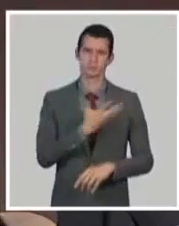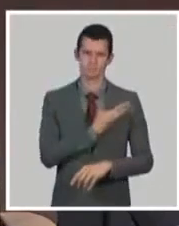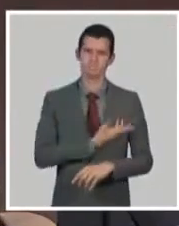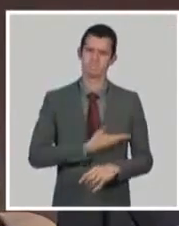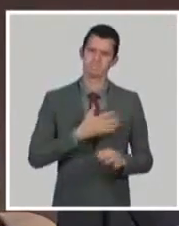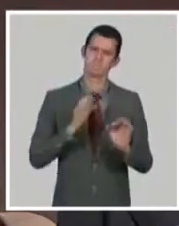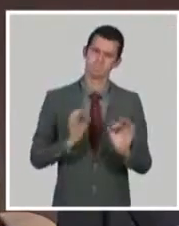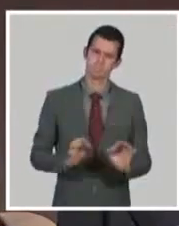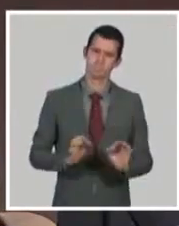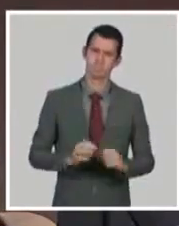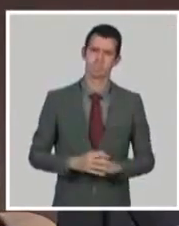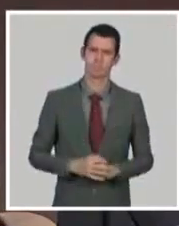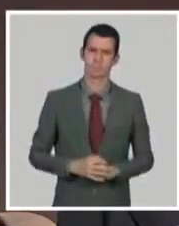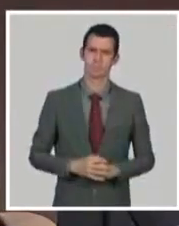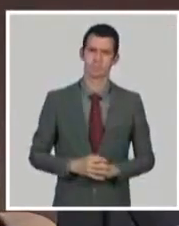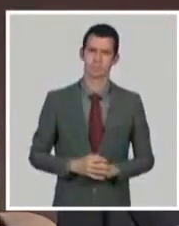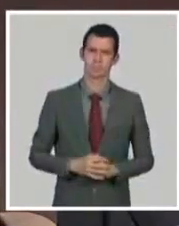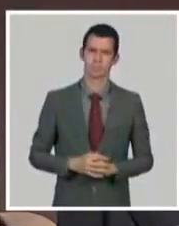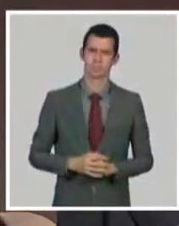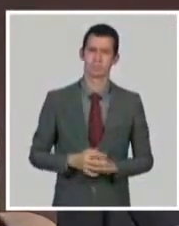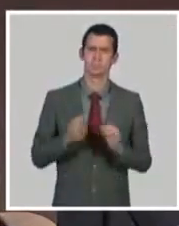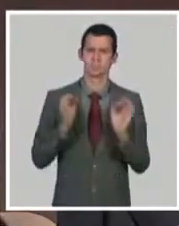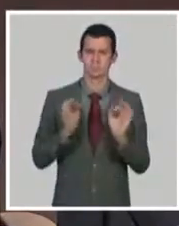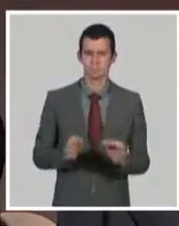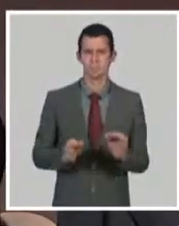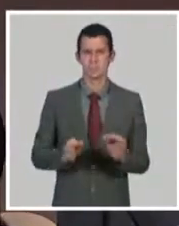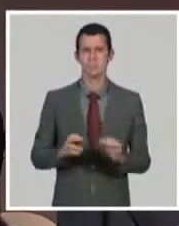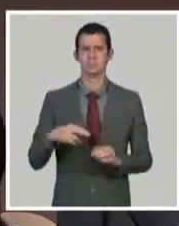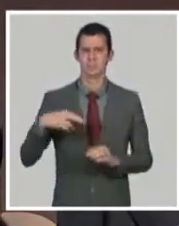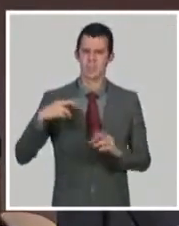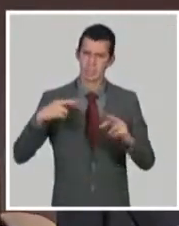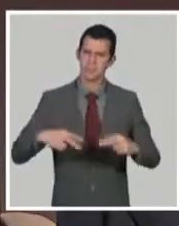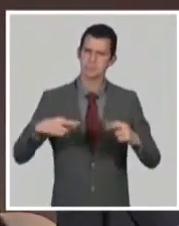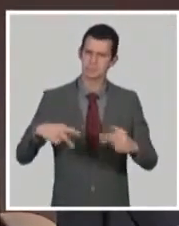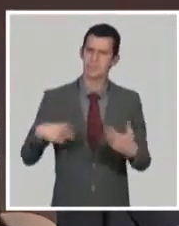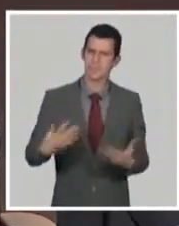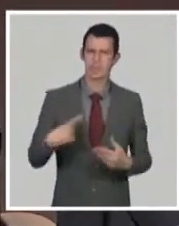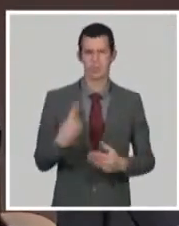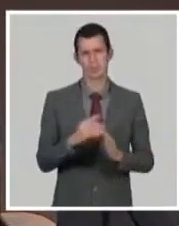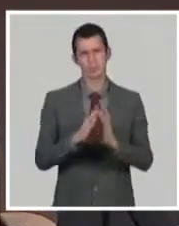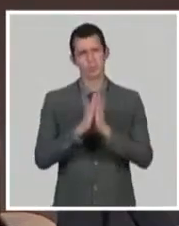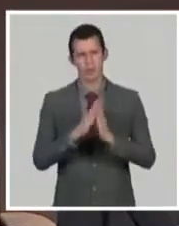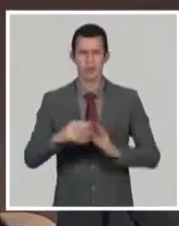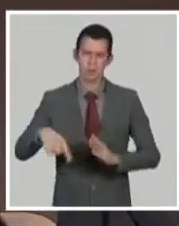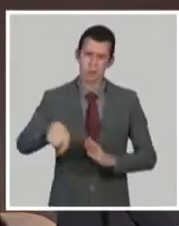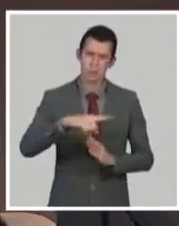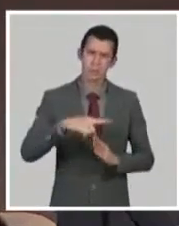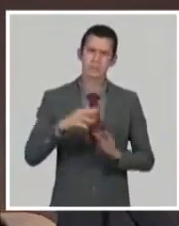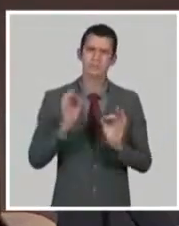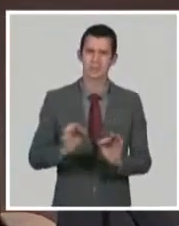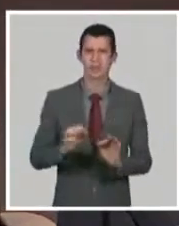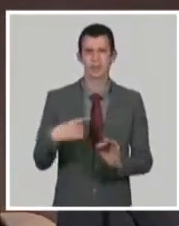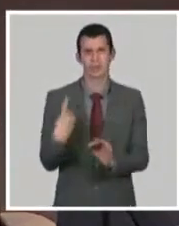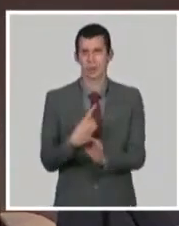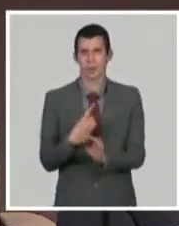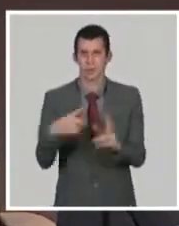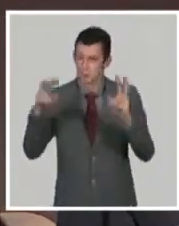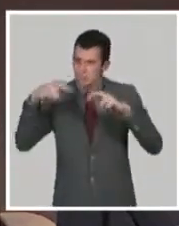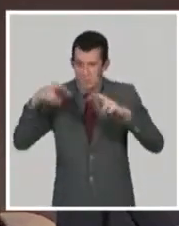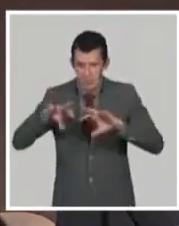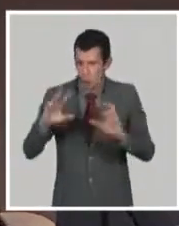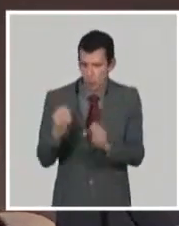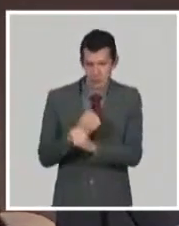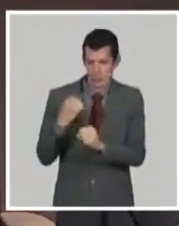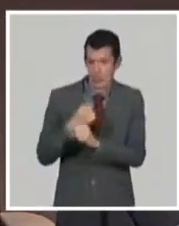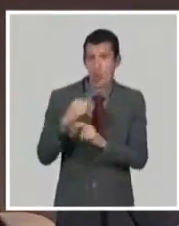nuestras autoridades y el llamado que queremos aprovechar la oportunidad de hacer nosotros también, que independientemente se está trabajando fuerte en las